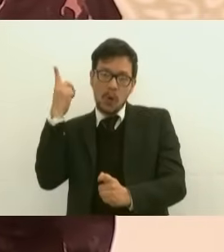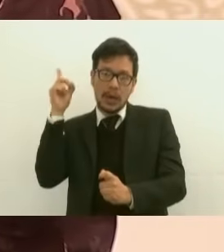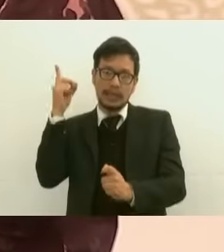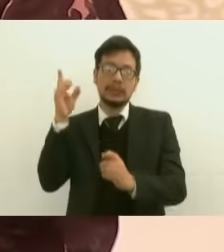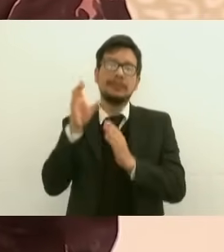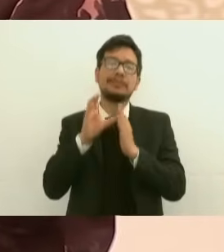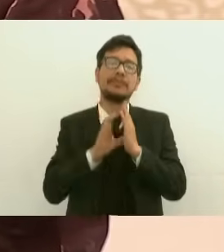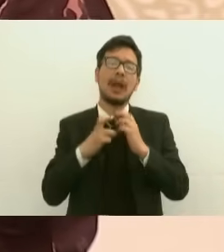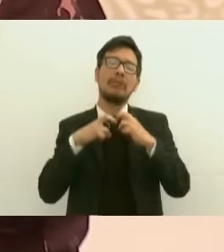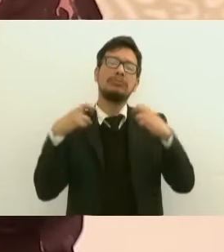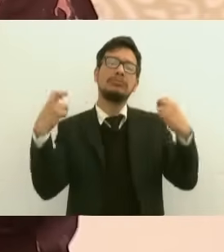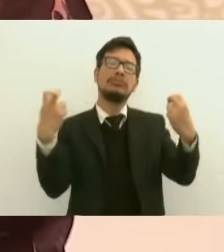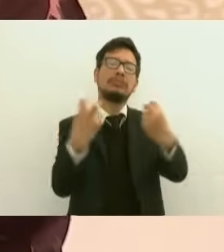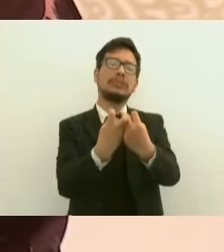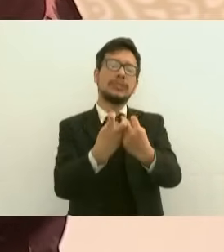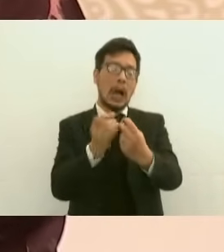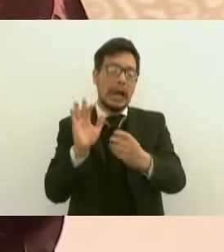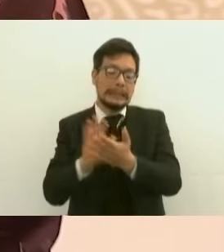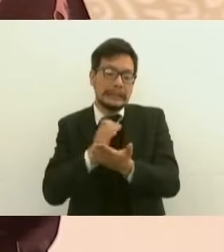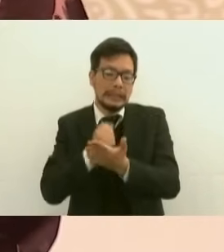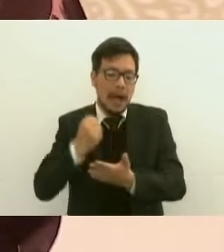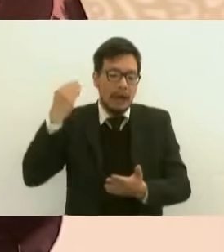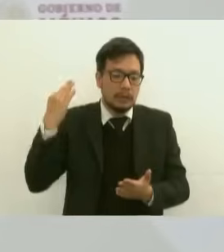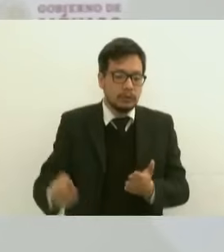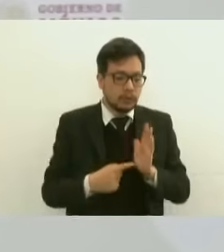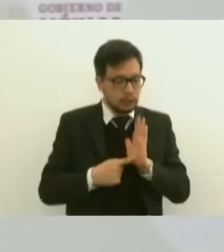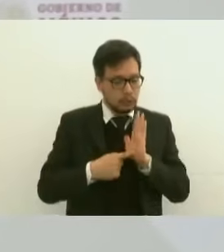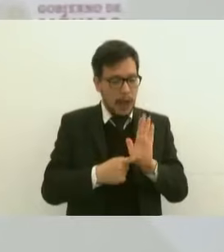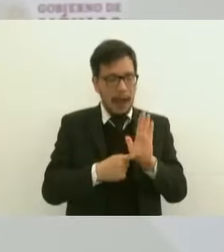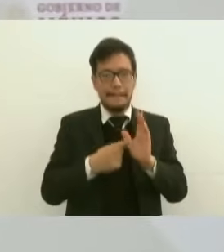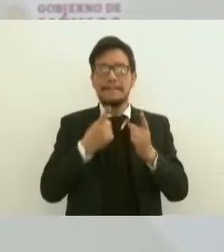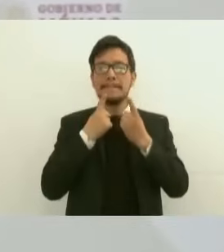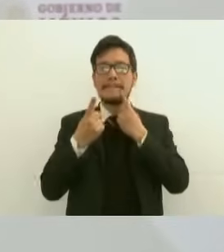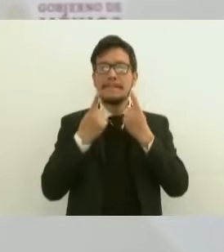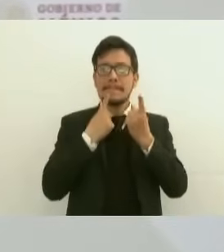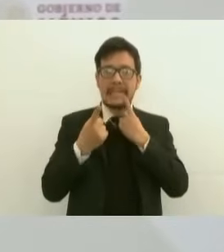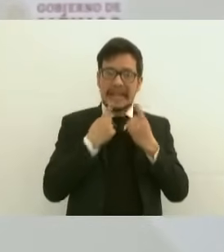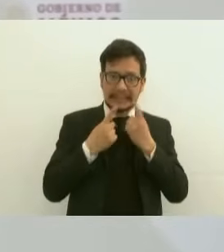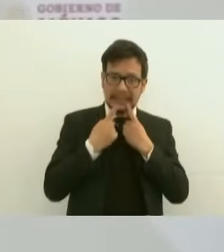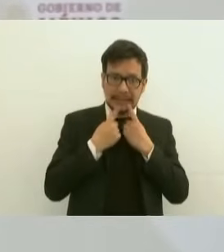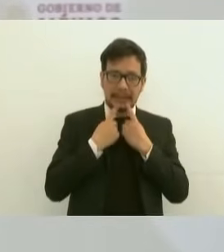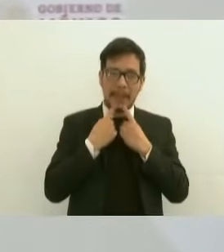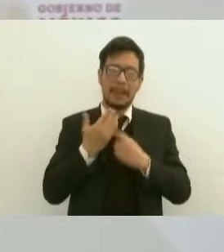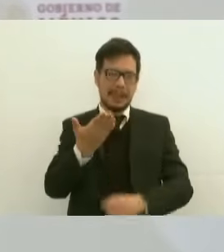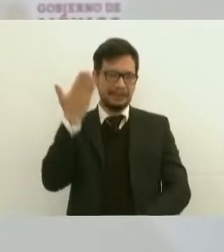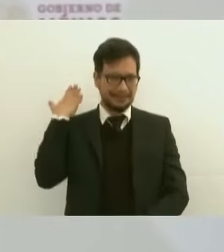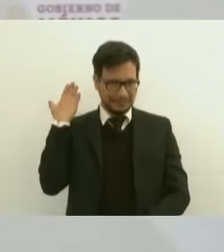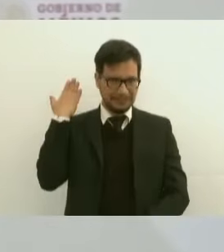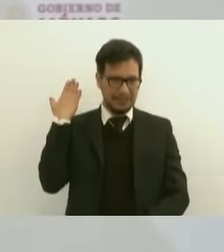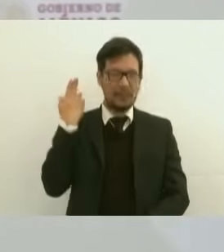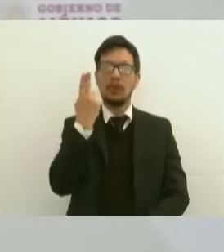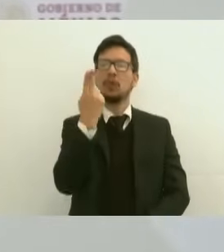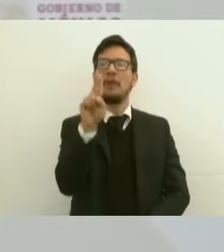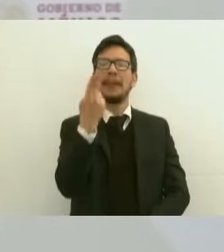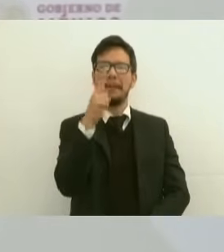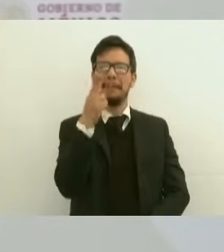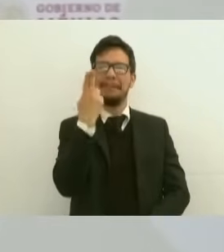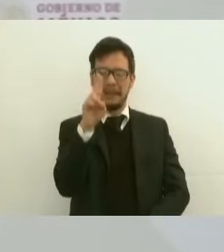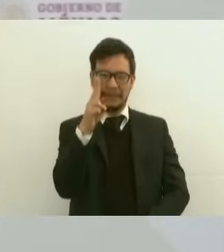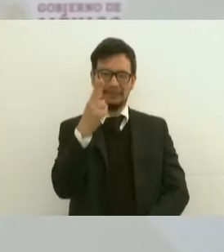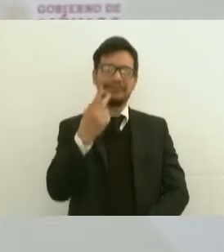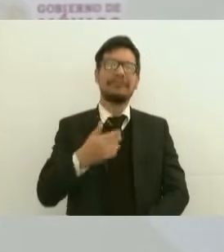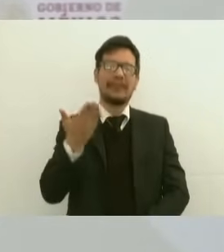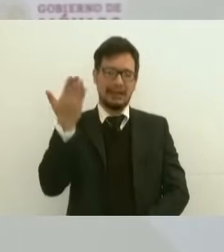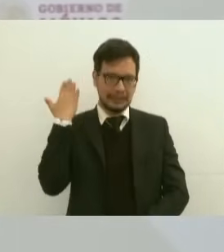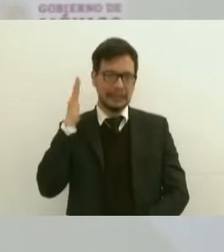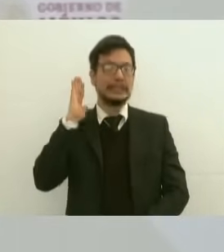el cual fue aprobado y publicado en noviembre pasado en el periódico oficial de la entidad. Gracias